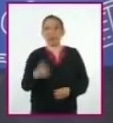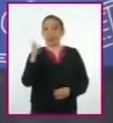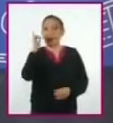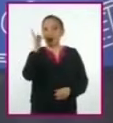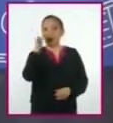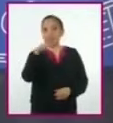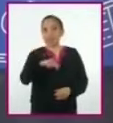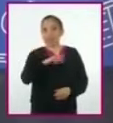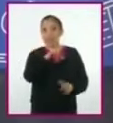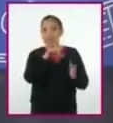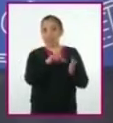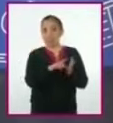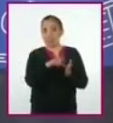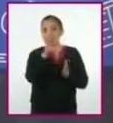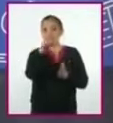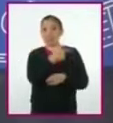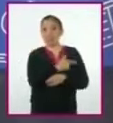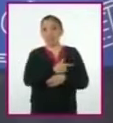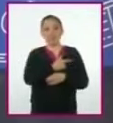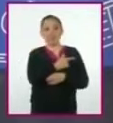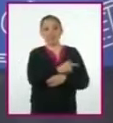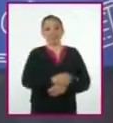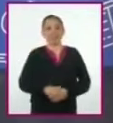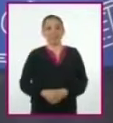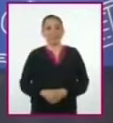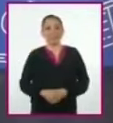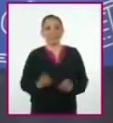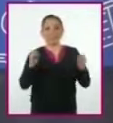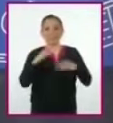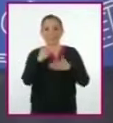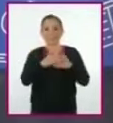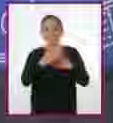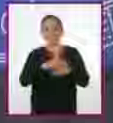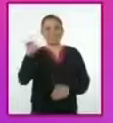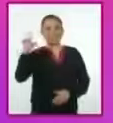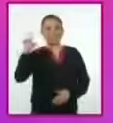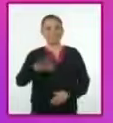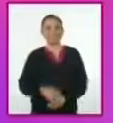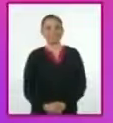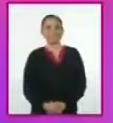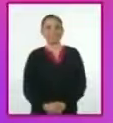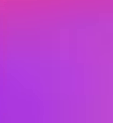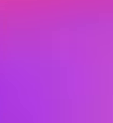que esta lección haya sido de su agrado. Hasta la próxima. Si tienes dudas o necesitas